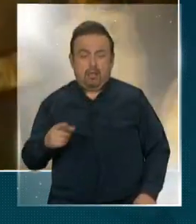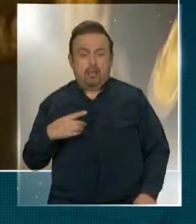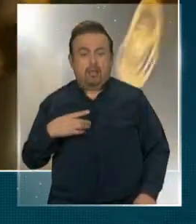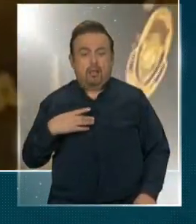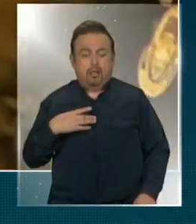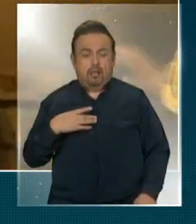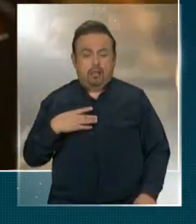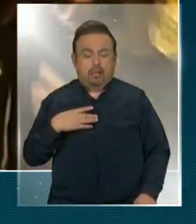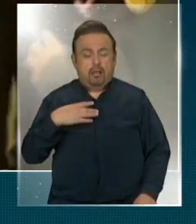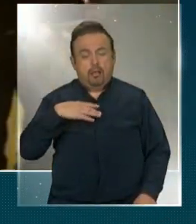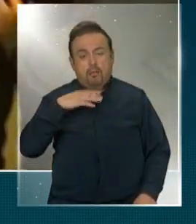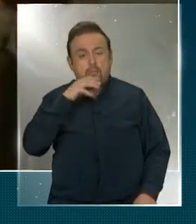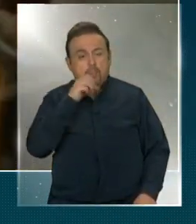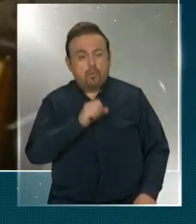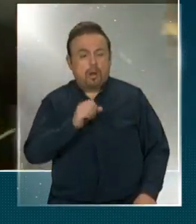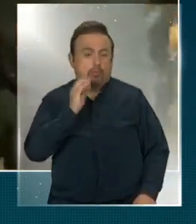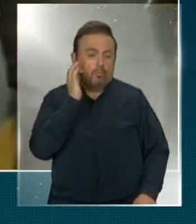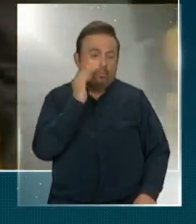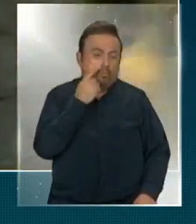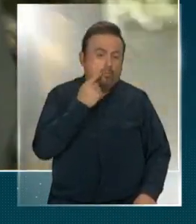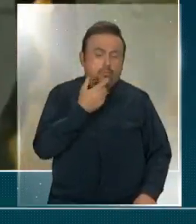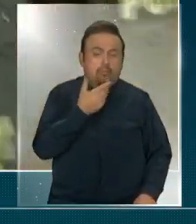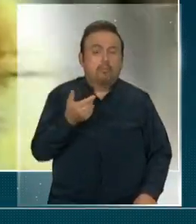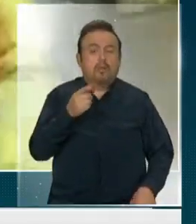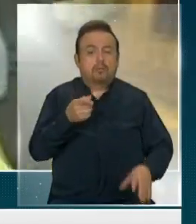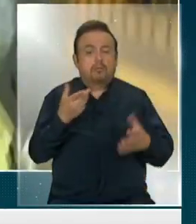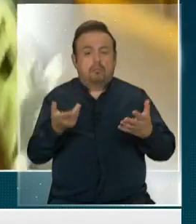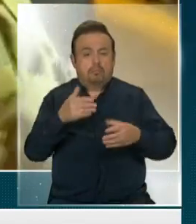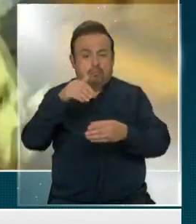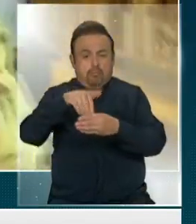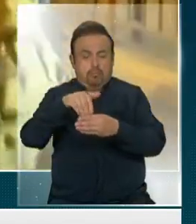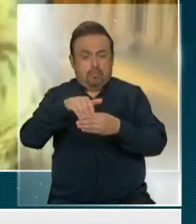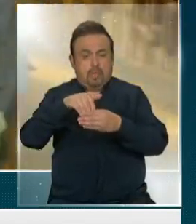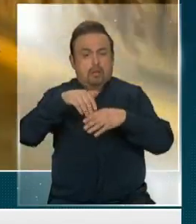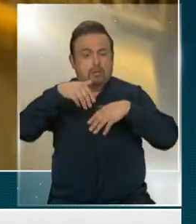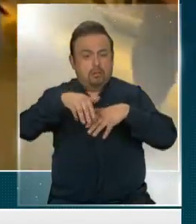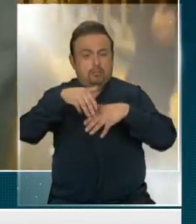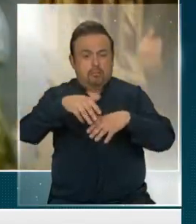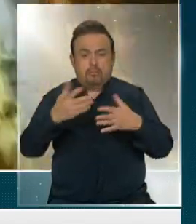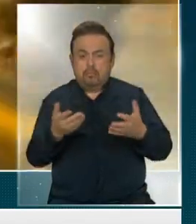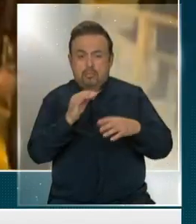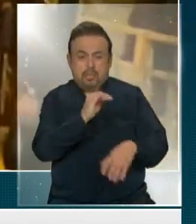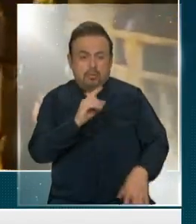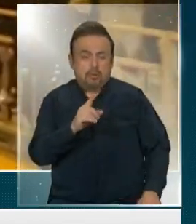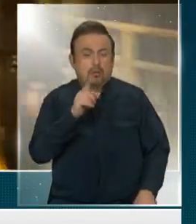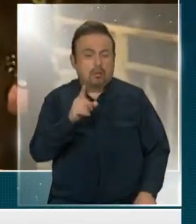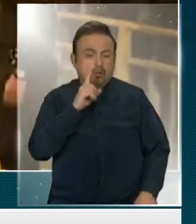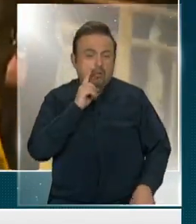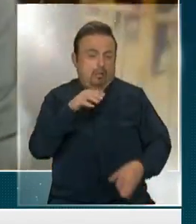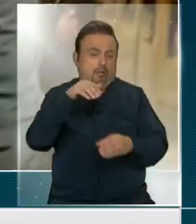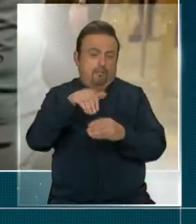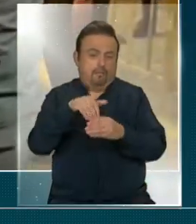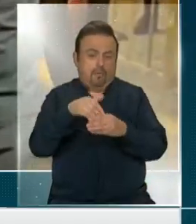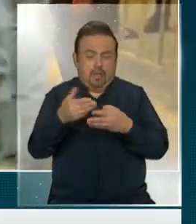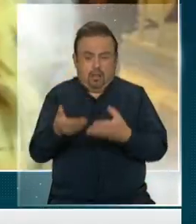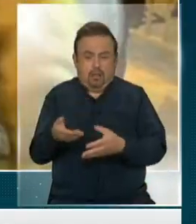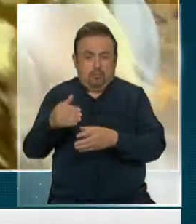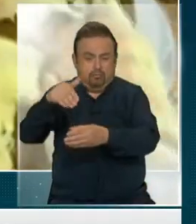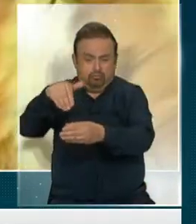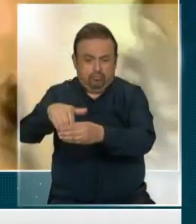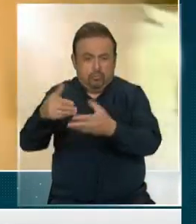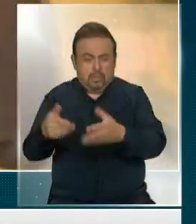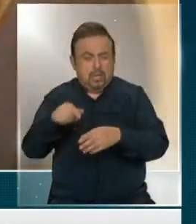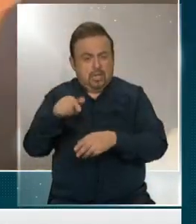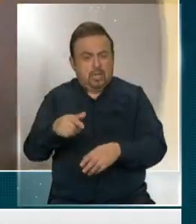peruana que participe en las marchas o no, tiene el poder del voto en las urnas y